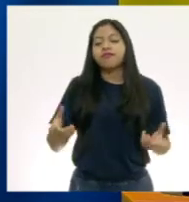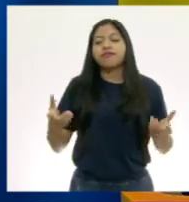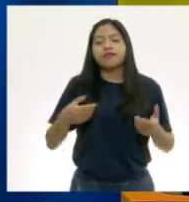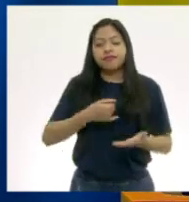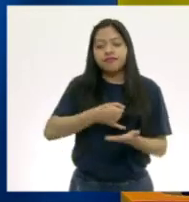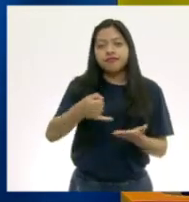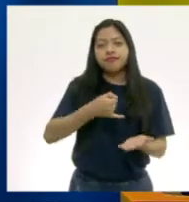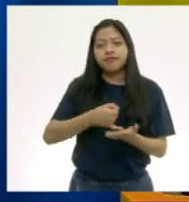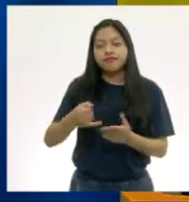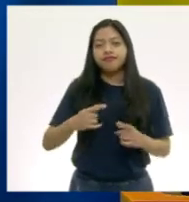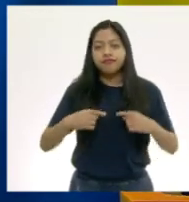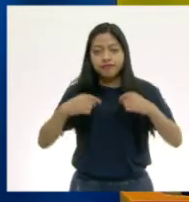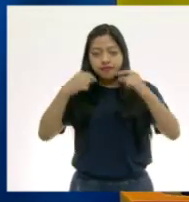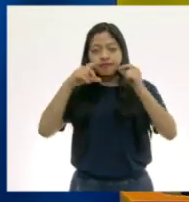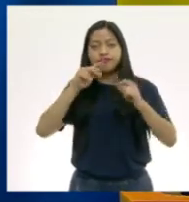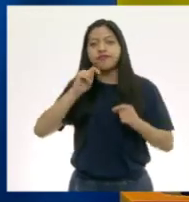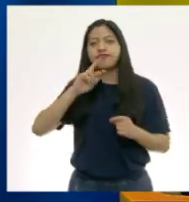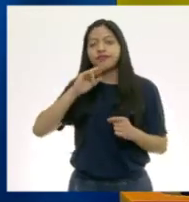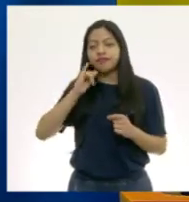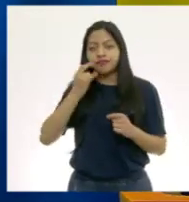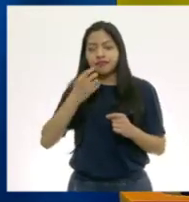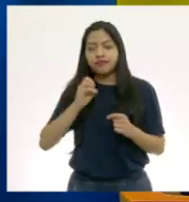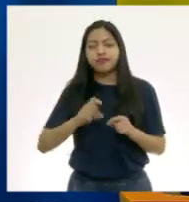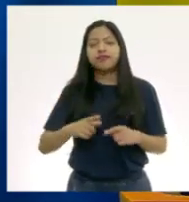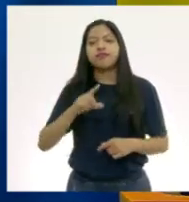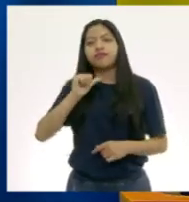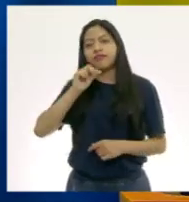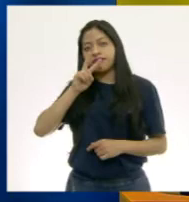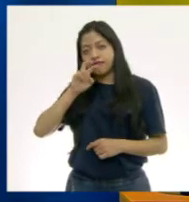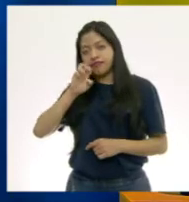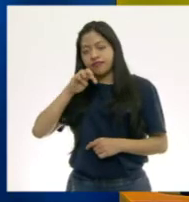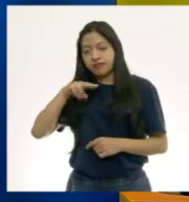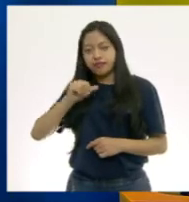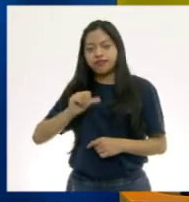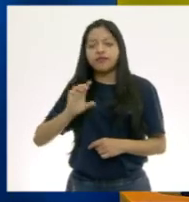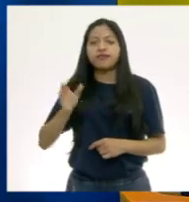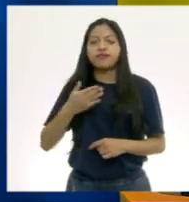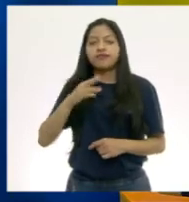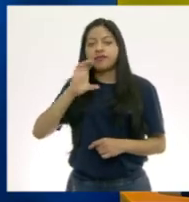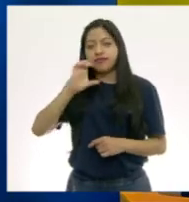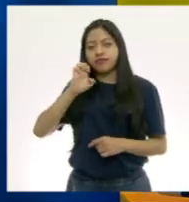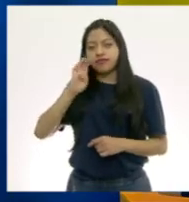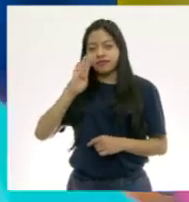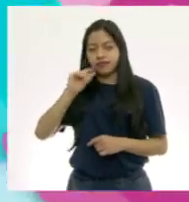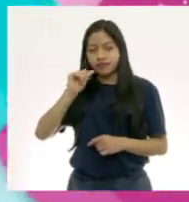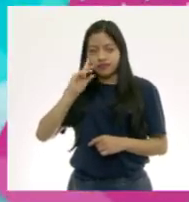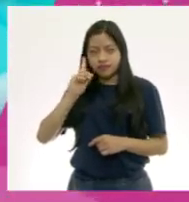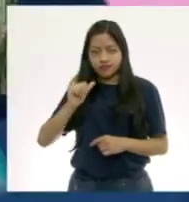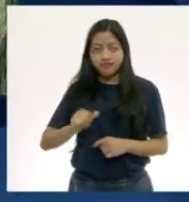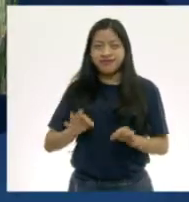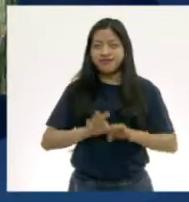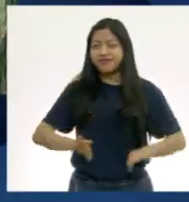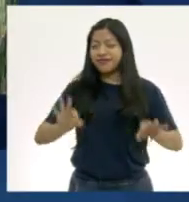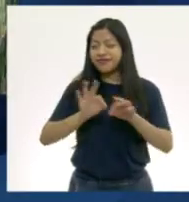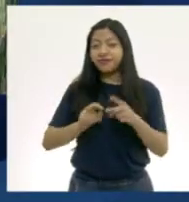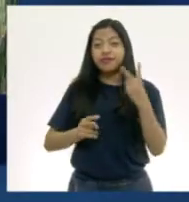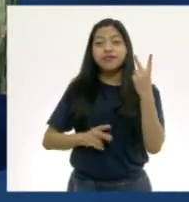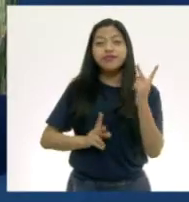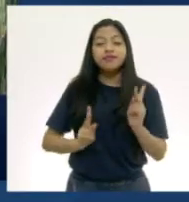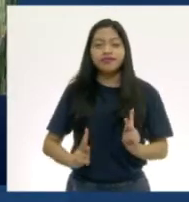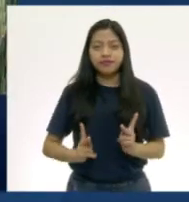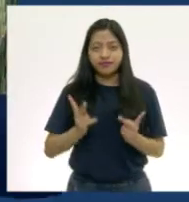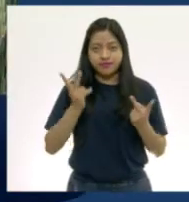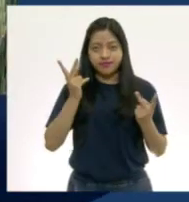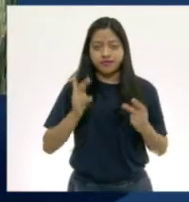como el trigo, la avena y la cebada, además de dos plantas muy importantes para la historia del Antiguo Egipto.